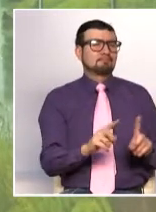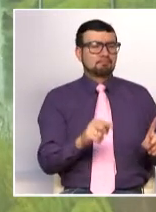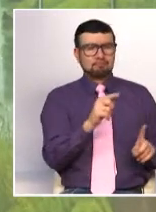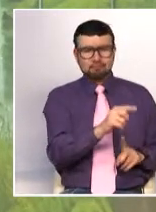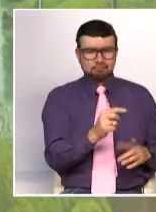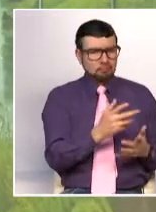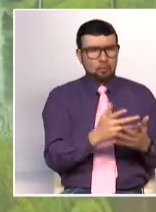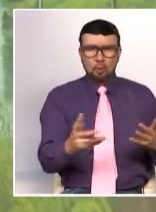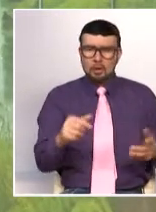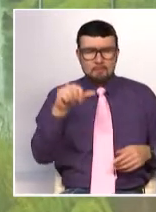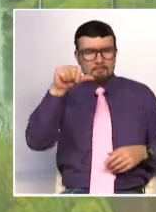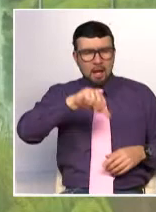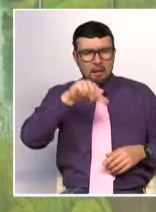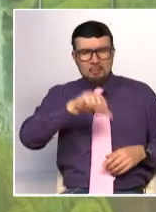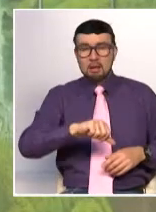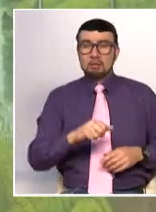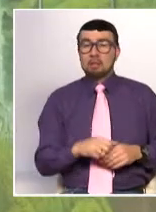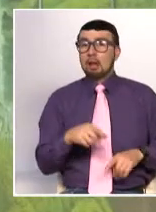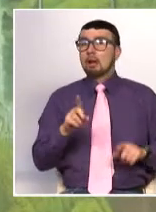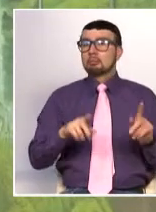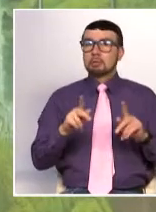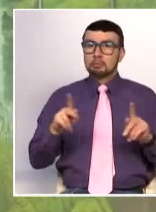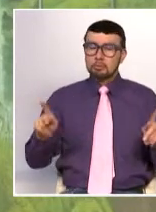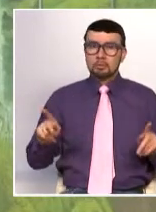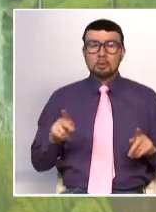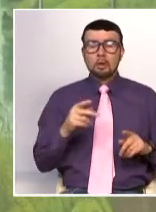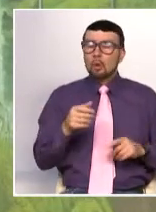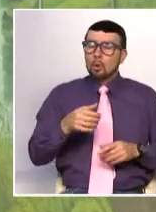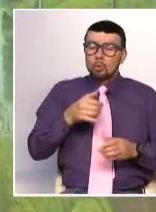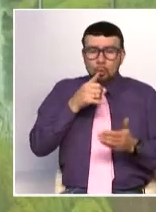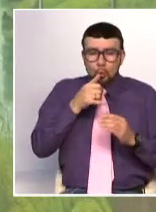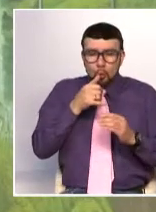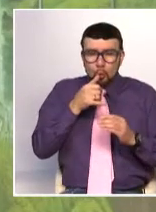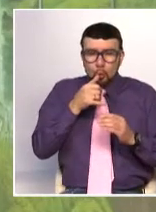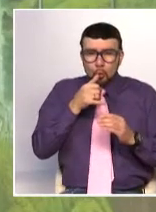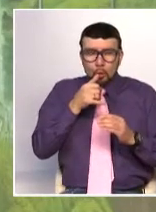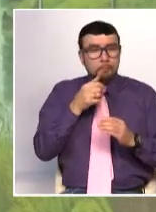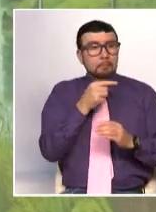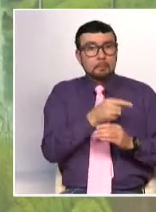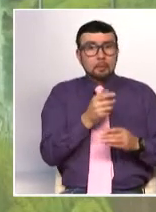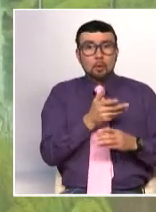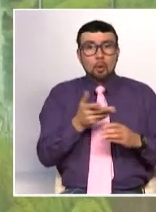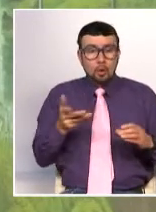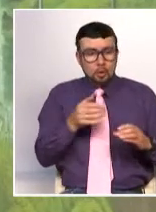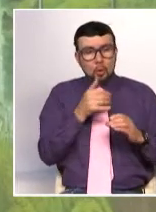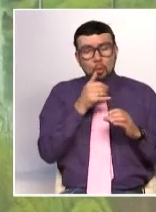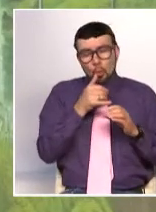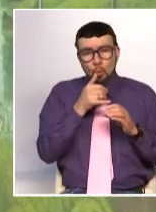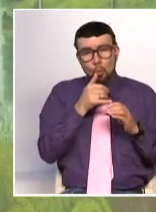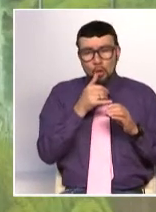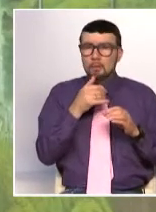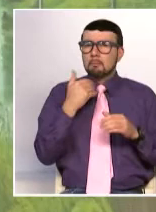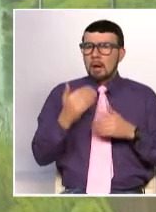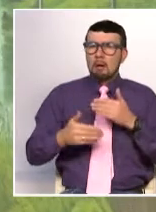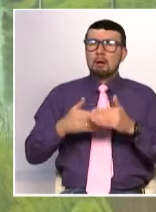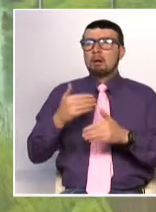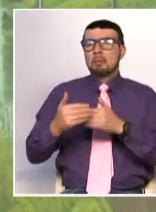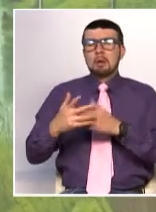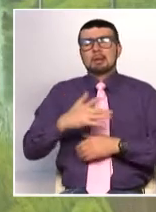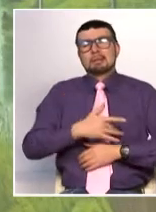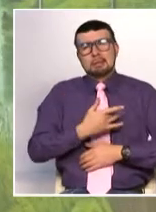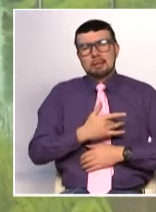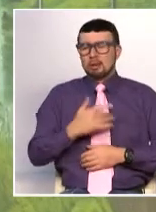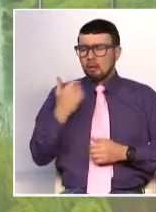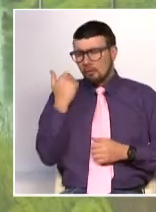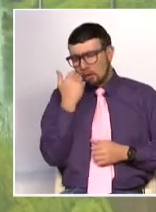qué muchos de ellos empiezan a tener una serie de cambios sintomáticos a raíz de esto pero que